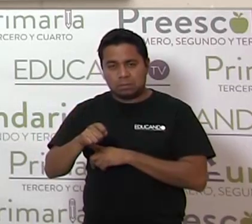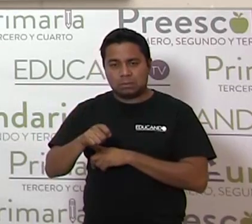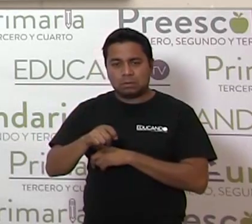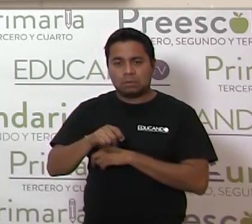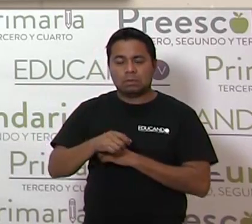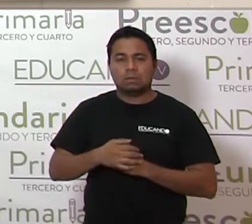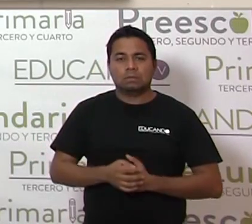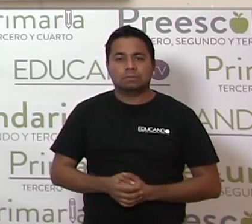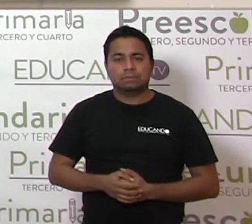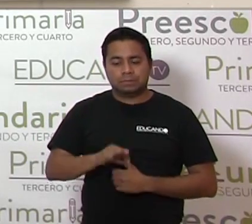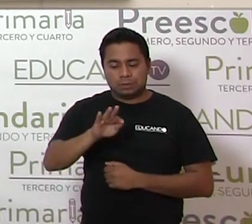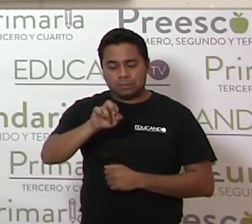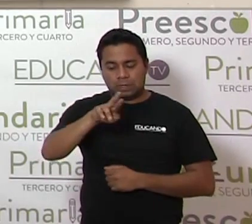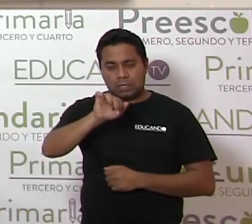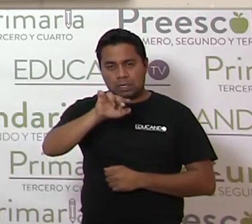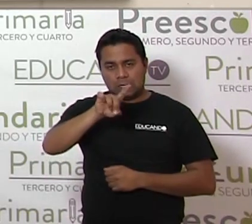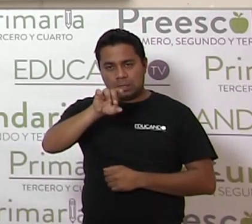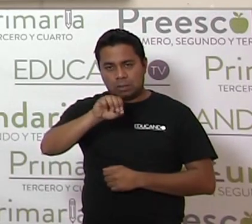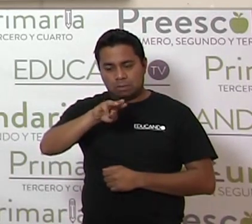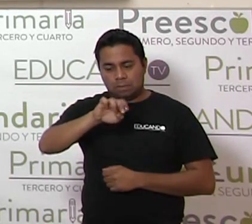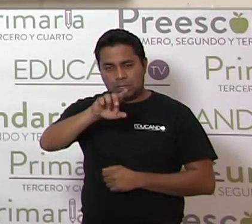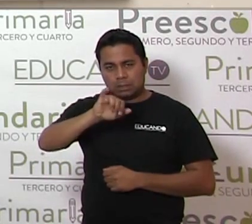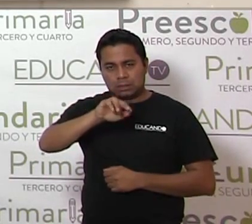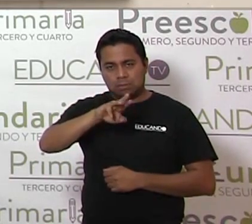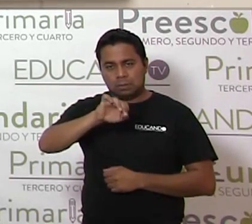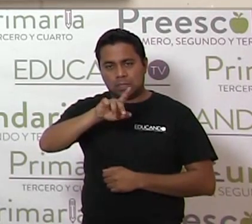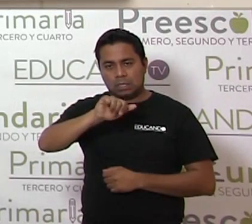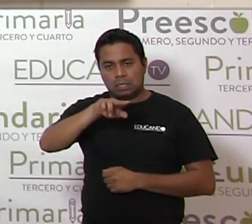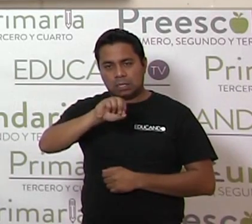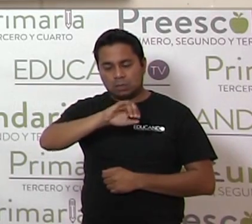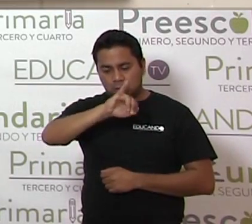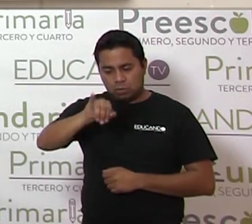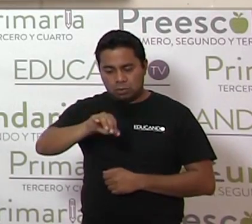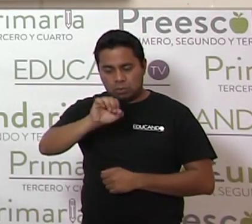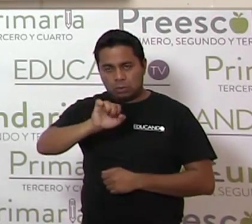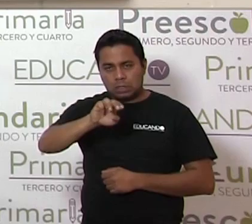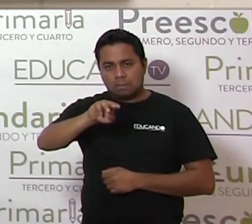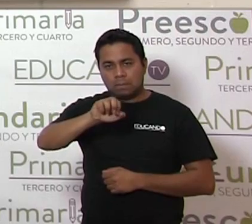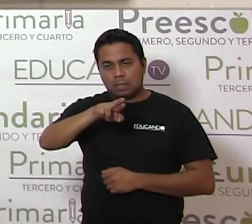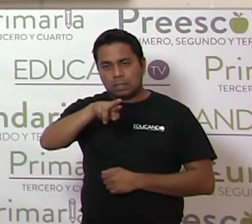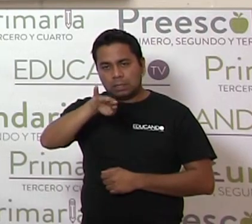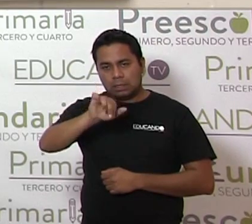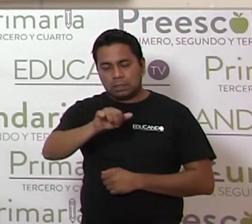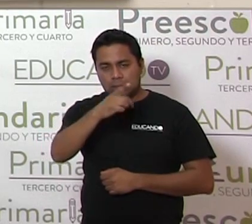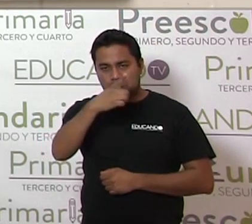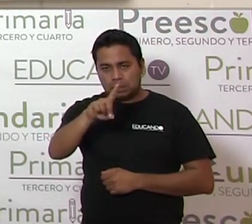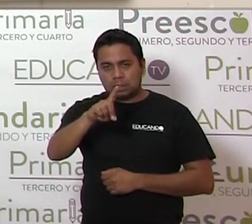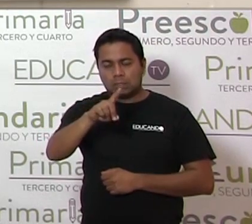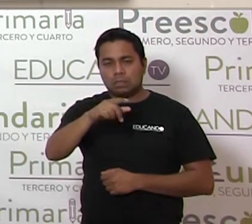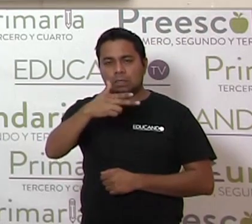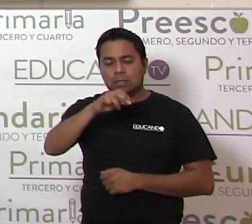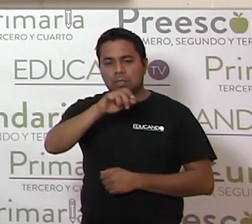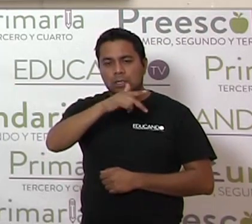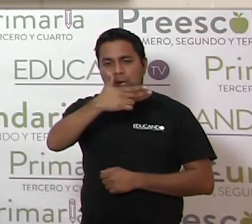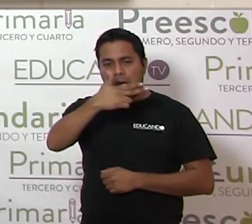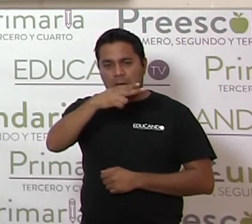Fernando Maximiliano José María de